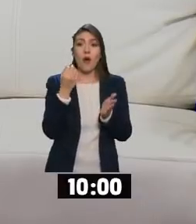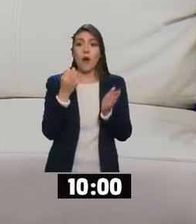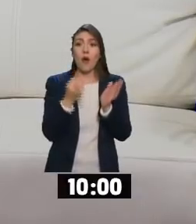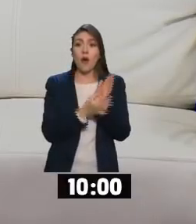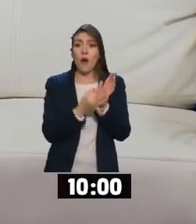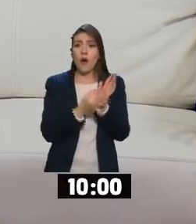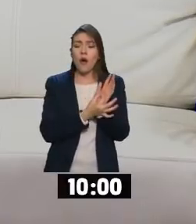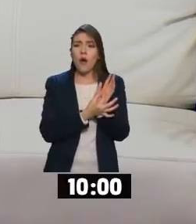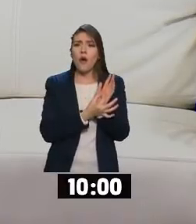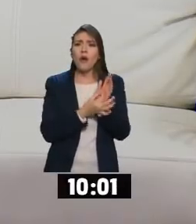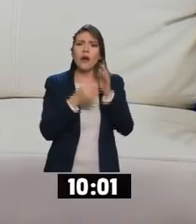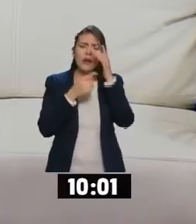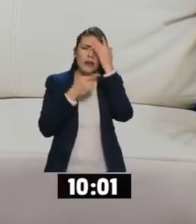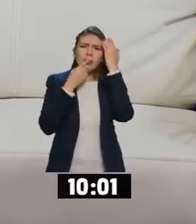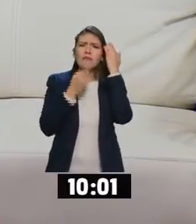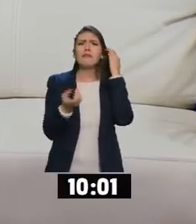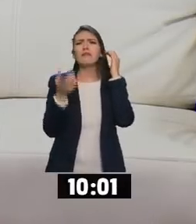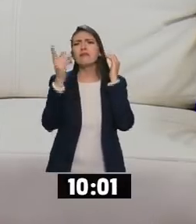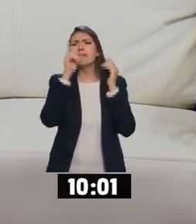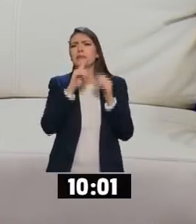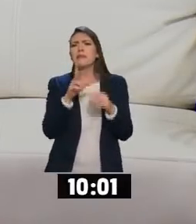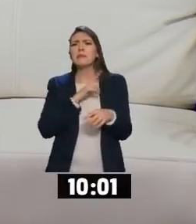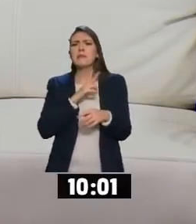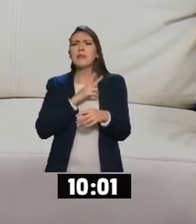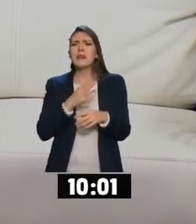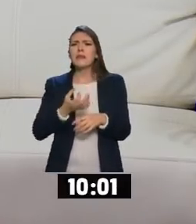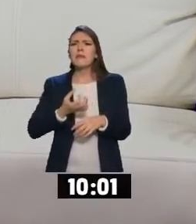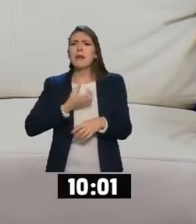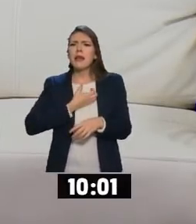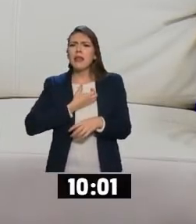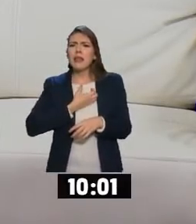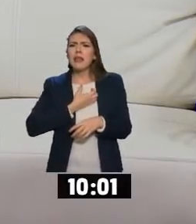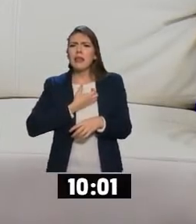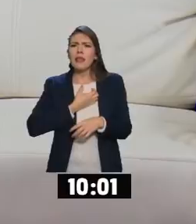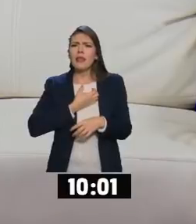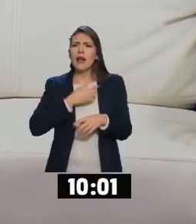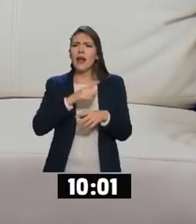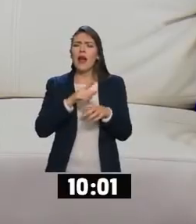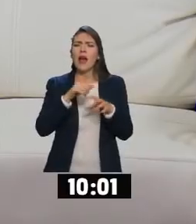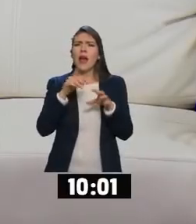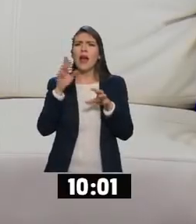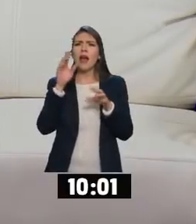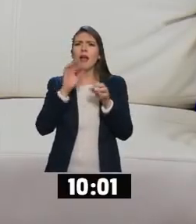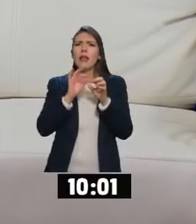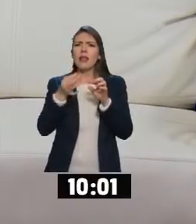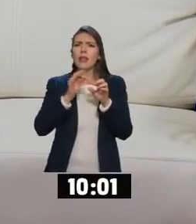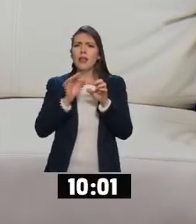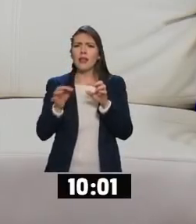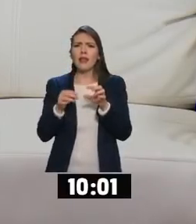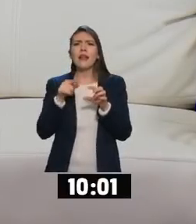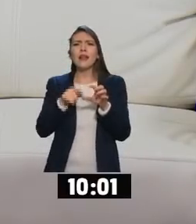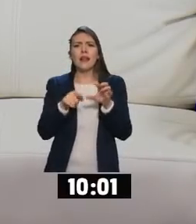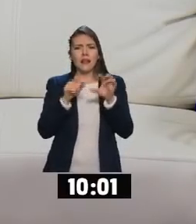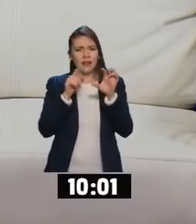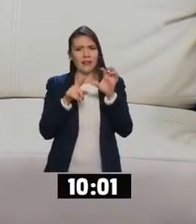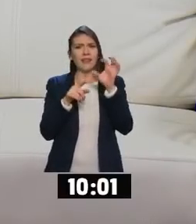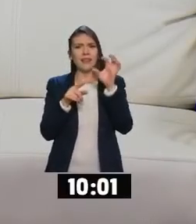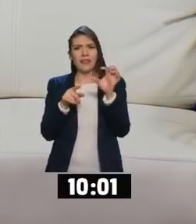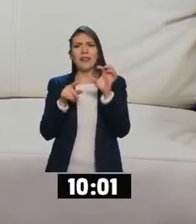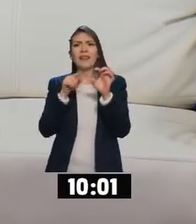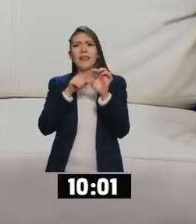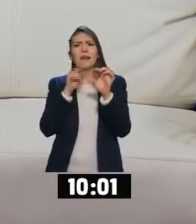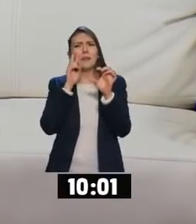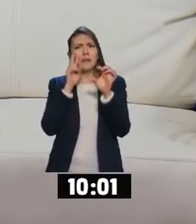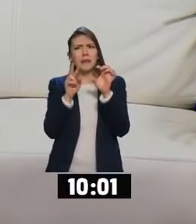descarapelando. Y efectivamente su medalla empezó por una manchita y entonces ella dijo, bueno, pues la voy a limpiar con un ¿Para qué la trapito. muerde? Y se descarapeló. Y resulta que se